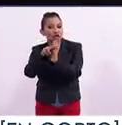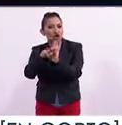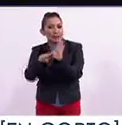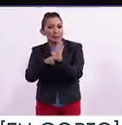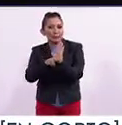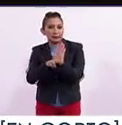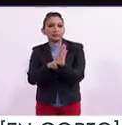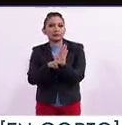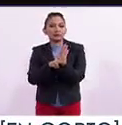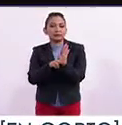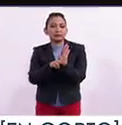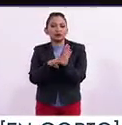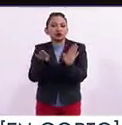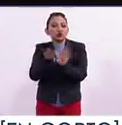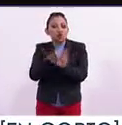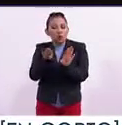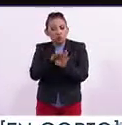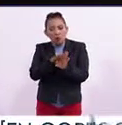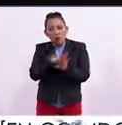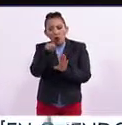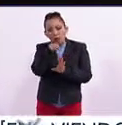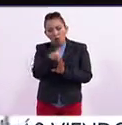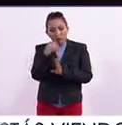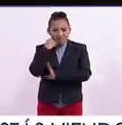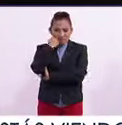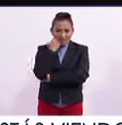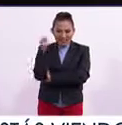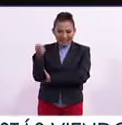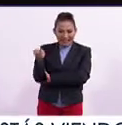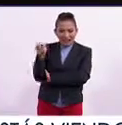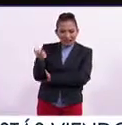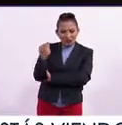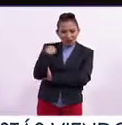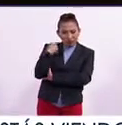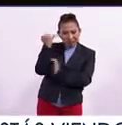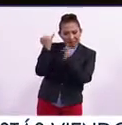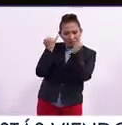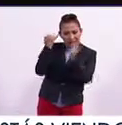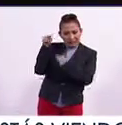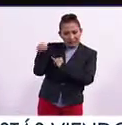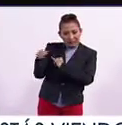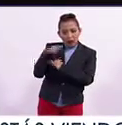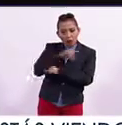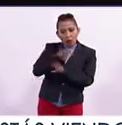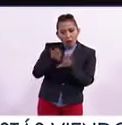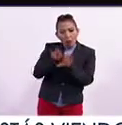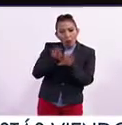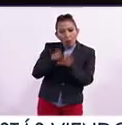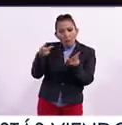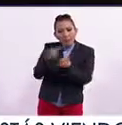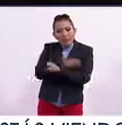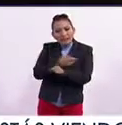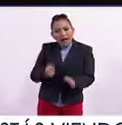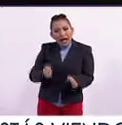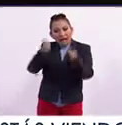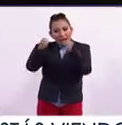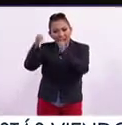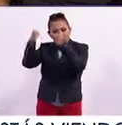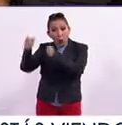cómo transformar, digamos, lo que aprendemos de cómo se comportan las construcciones ante